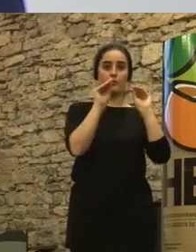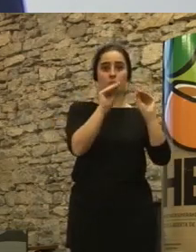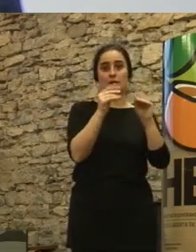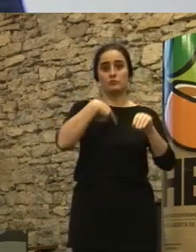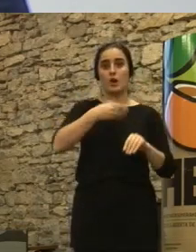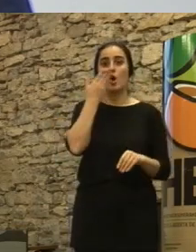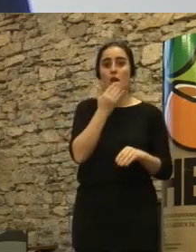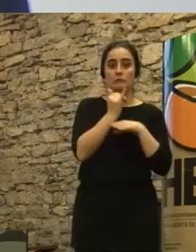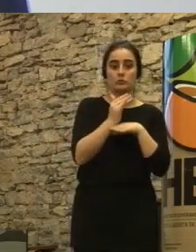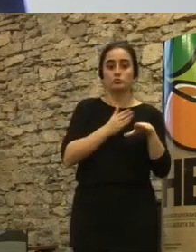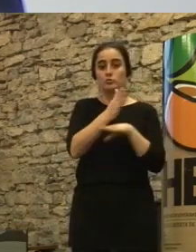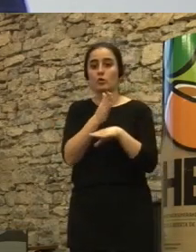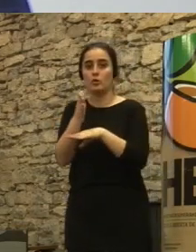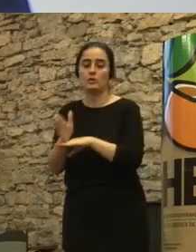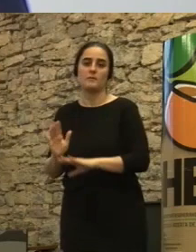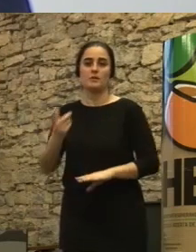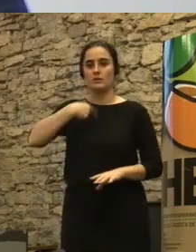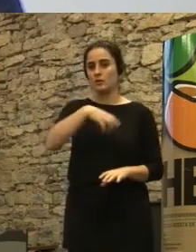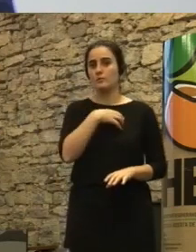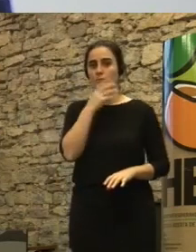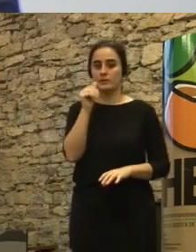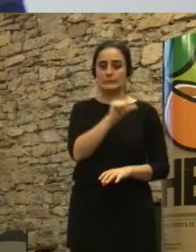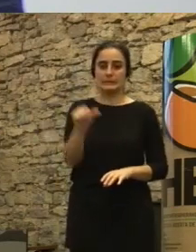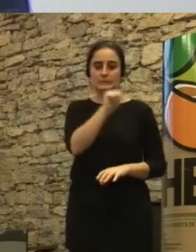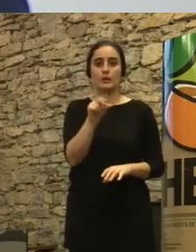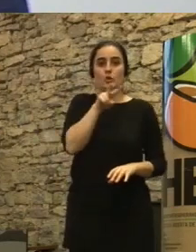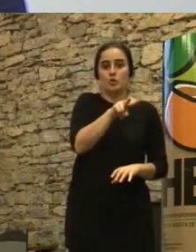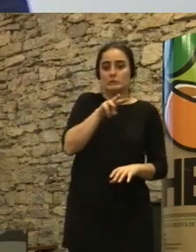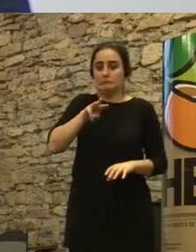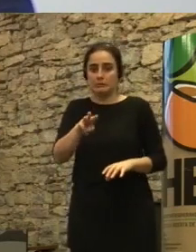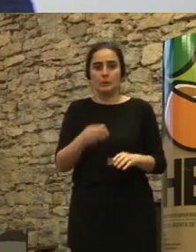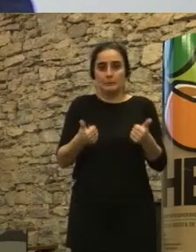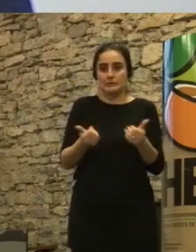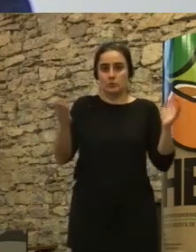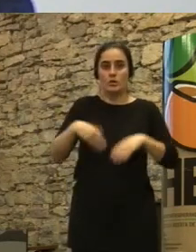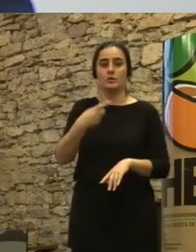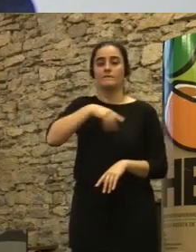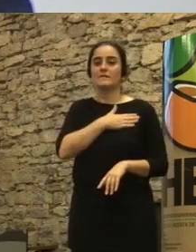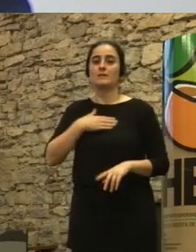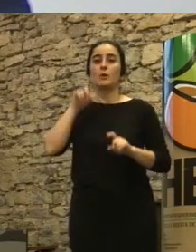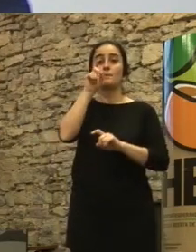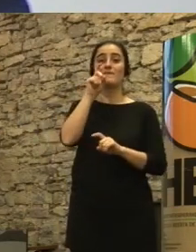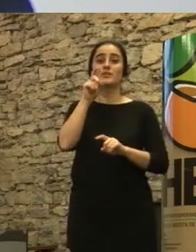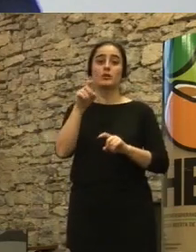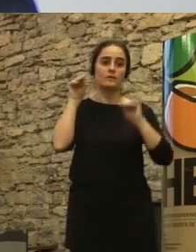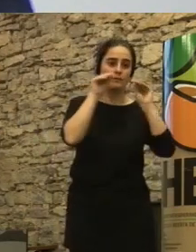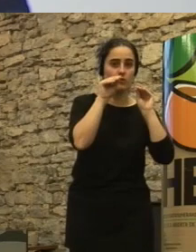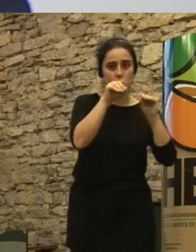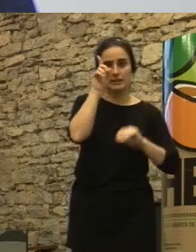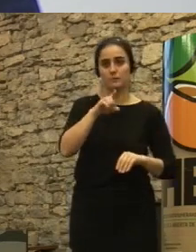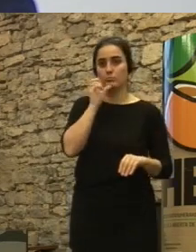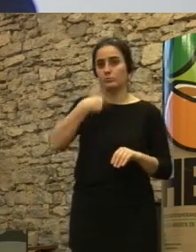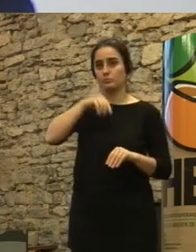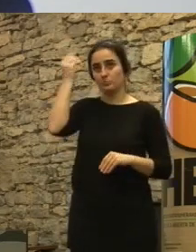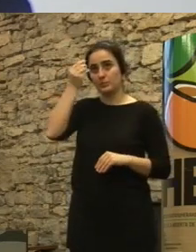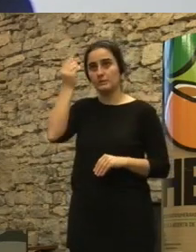pero es una cosa que evidentemente no es escalable. Estamos cada semana en 2 o 3 sitios, pero no nos da la vida, no nos da la gente. Y queremos empezar a trabajar con los profesores, ¿no? También porque nos parece que